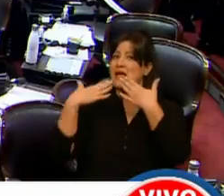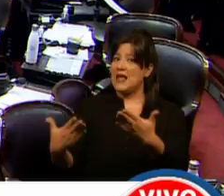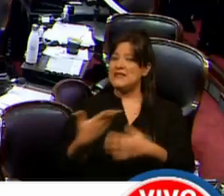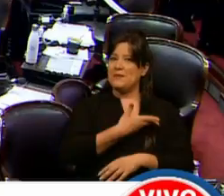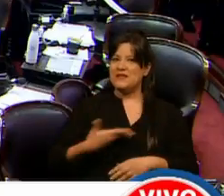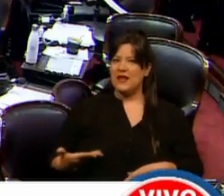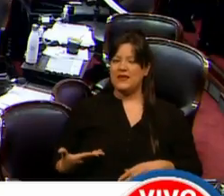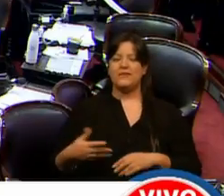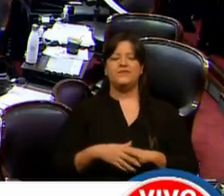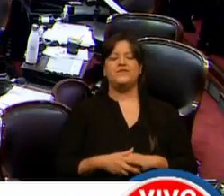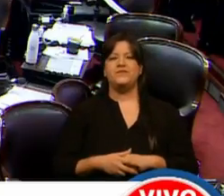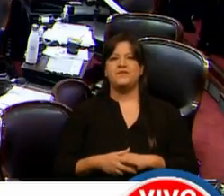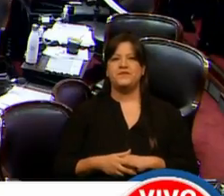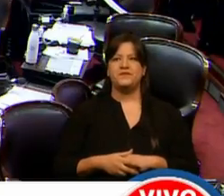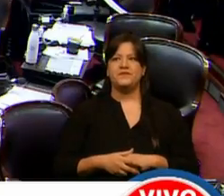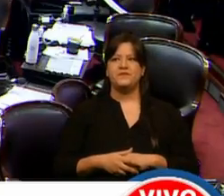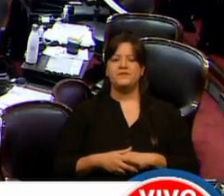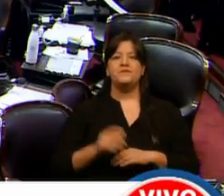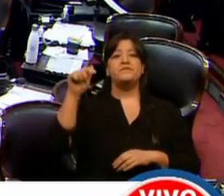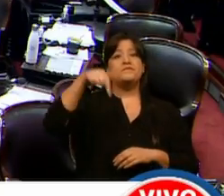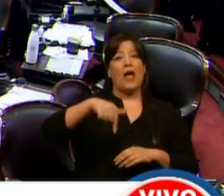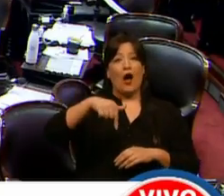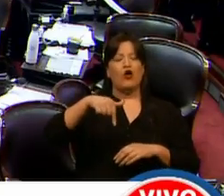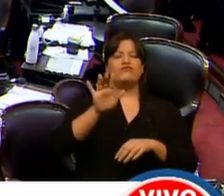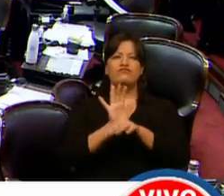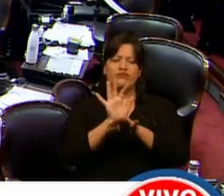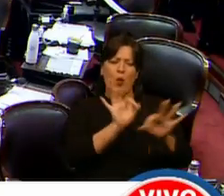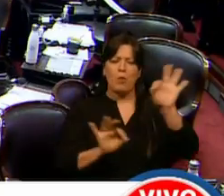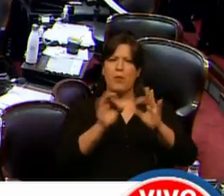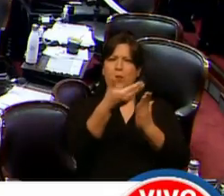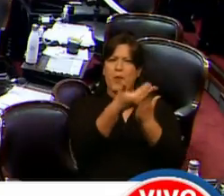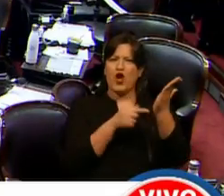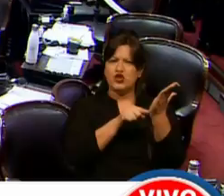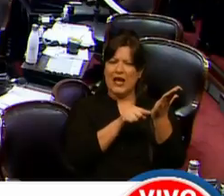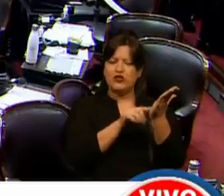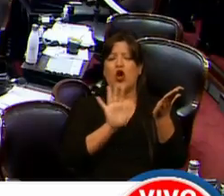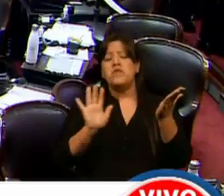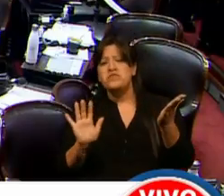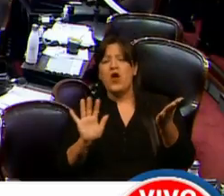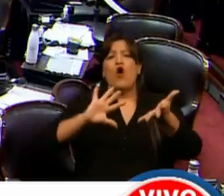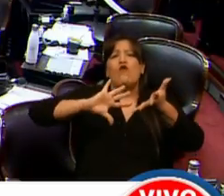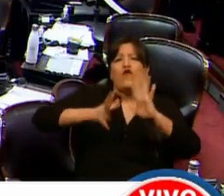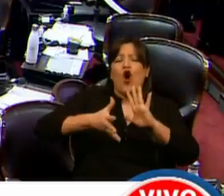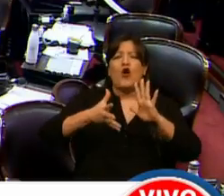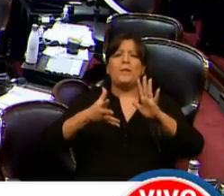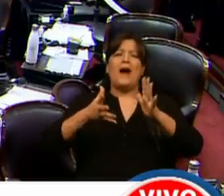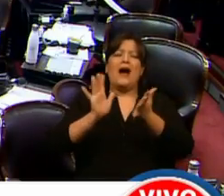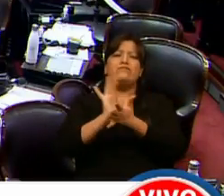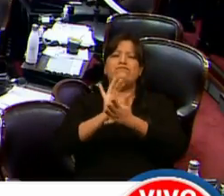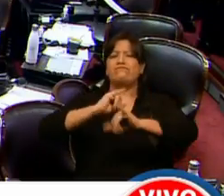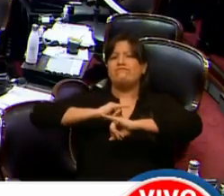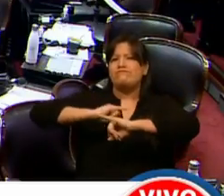señor presidente este es un proyecto que dentro de los mecanismos de difusión y